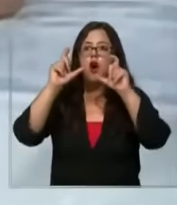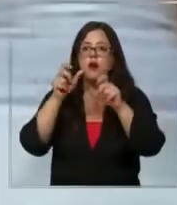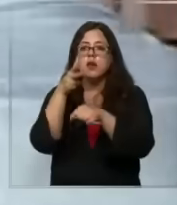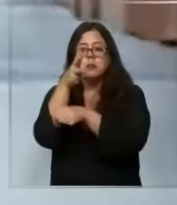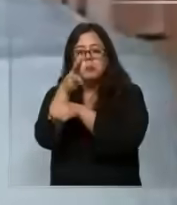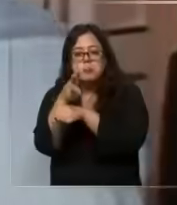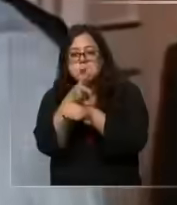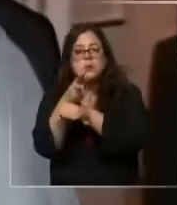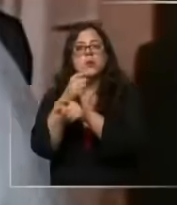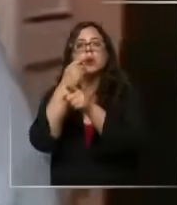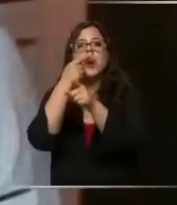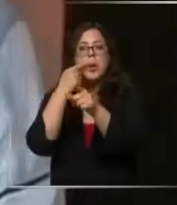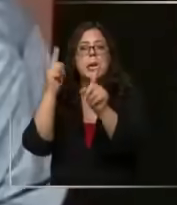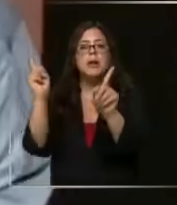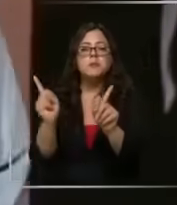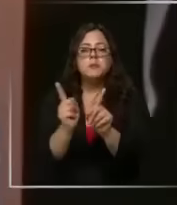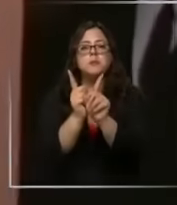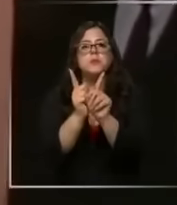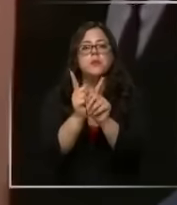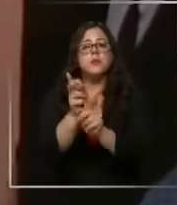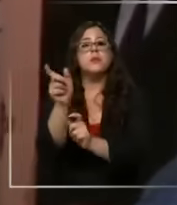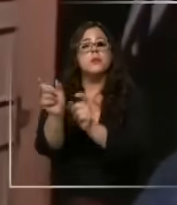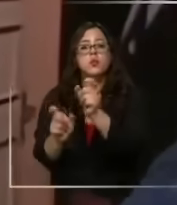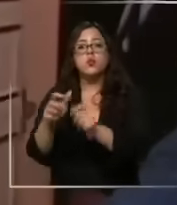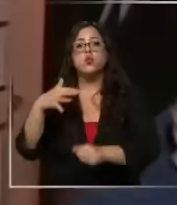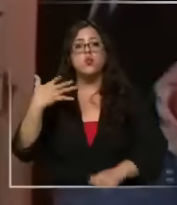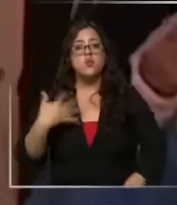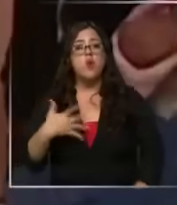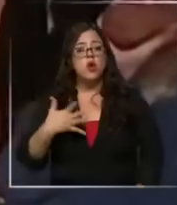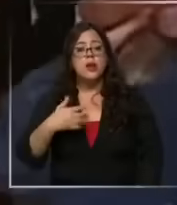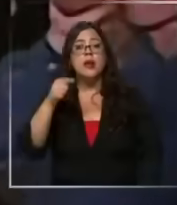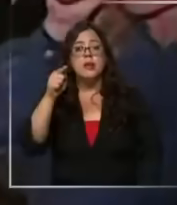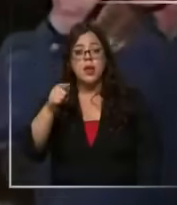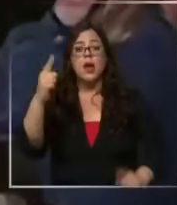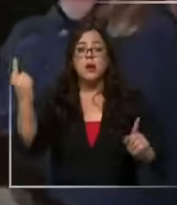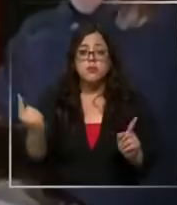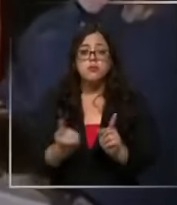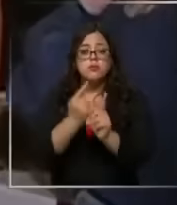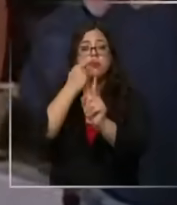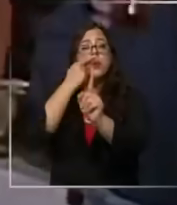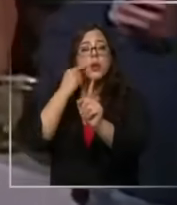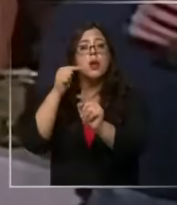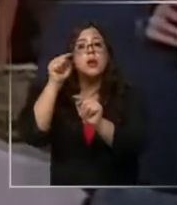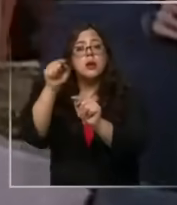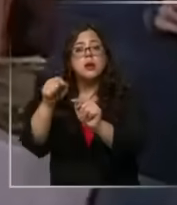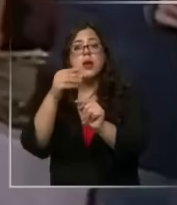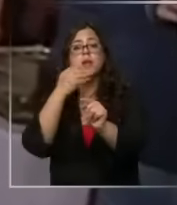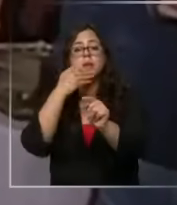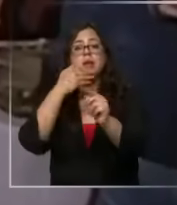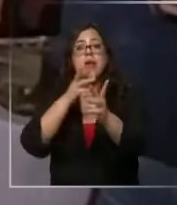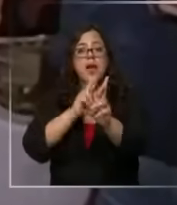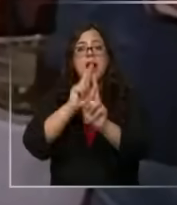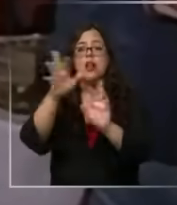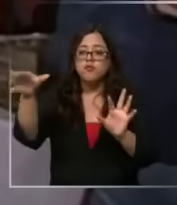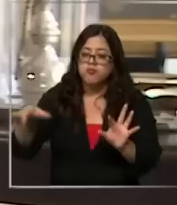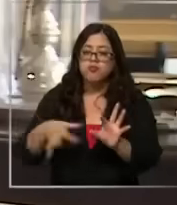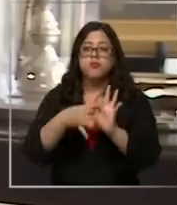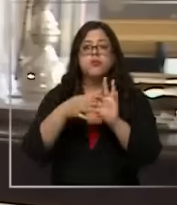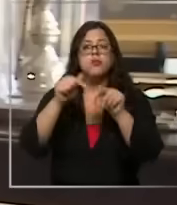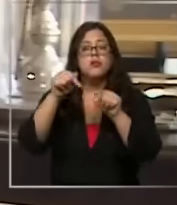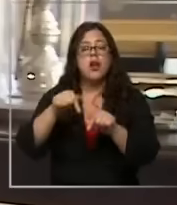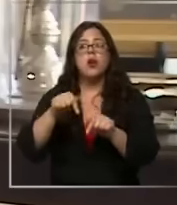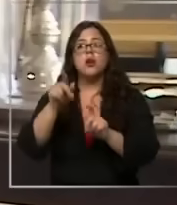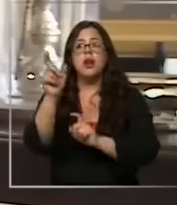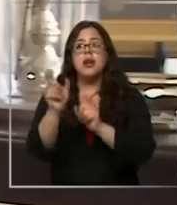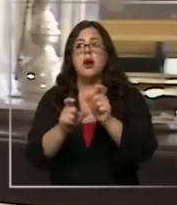filmado con él. Porque toda la gente importante estaba con él y quedó involucrada de una manera u otra. Ahora los